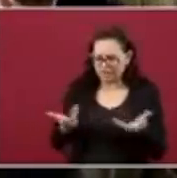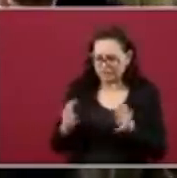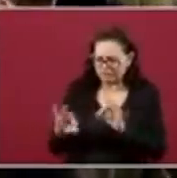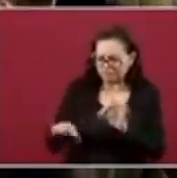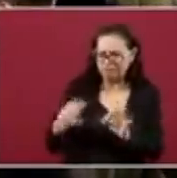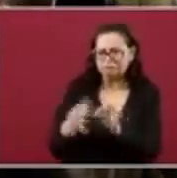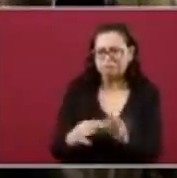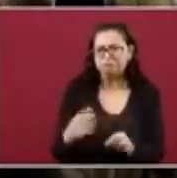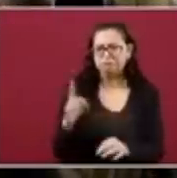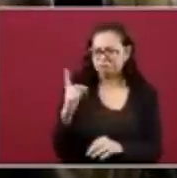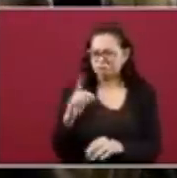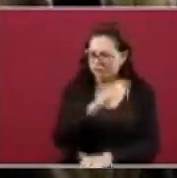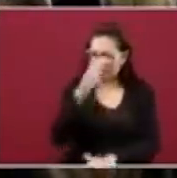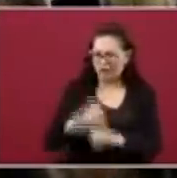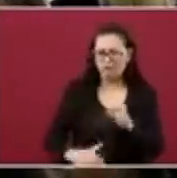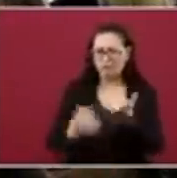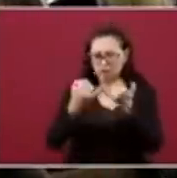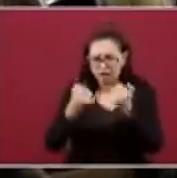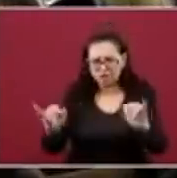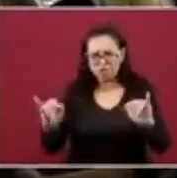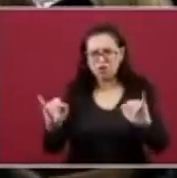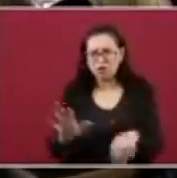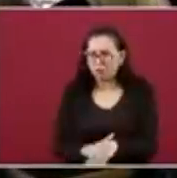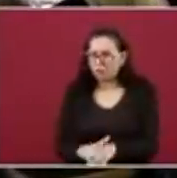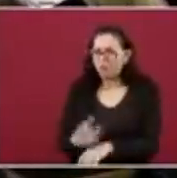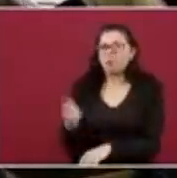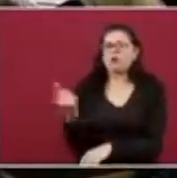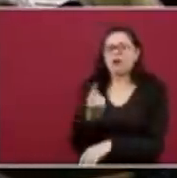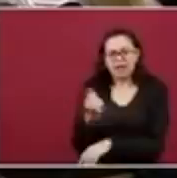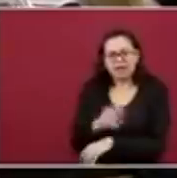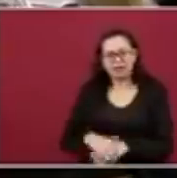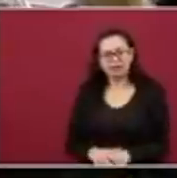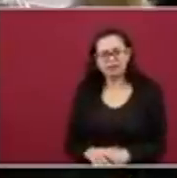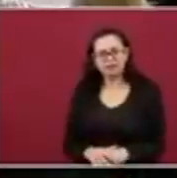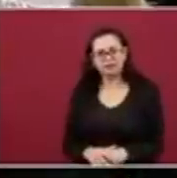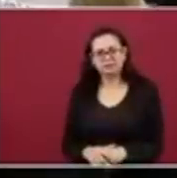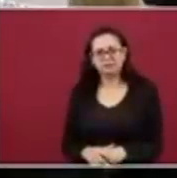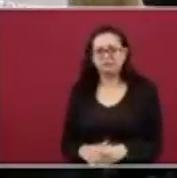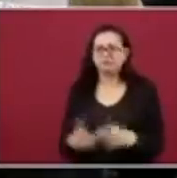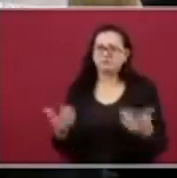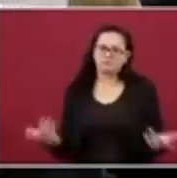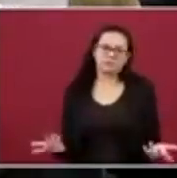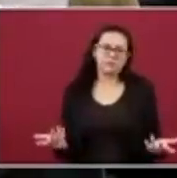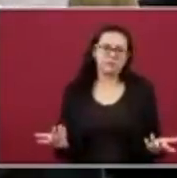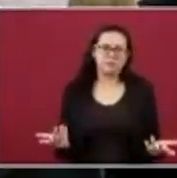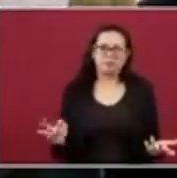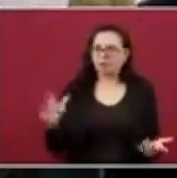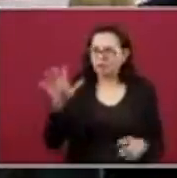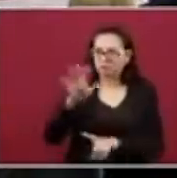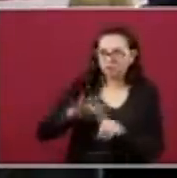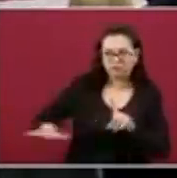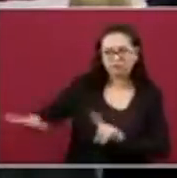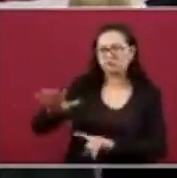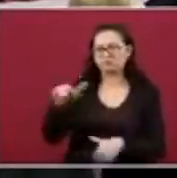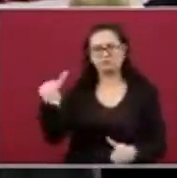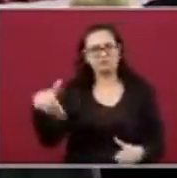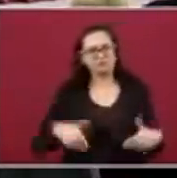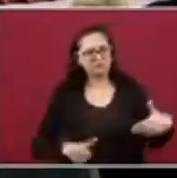lo más pronto posible? Porque ha generado todo tipo de molestias.